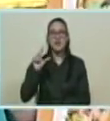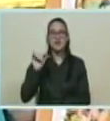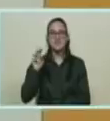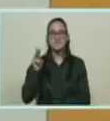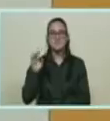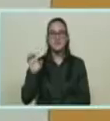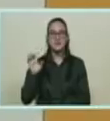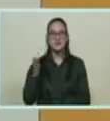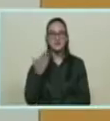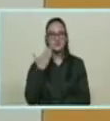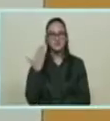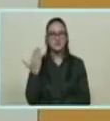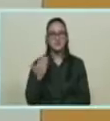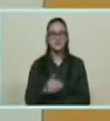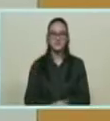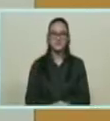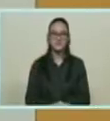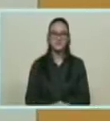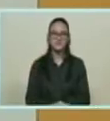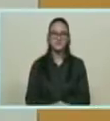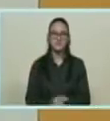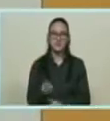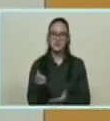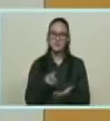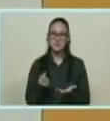Estrella, de Sanoja.